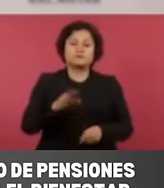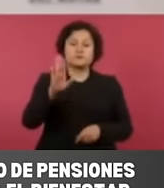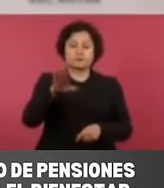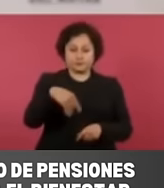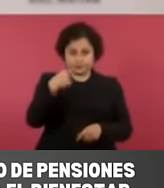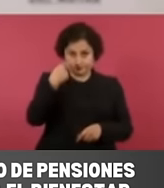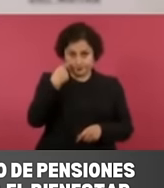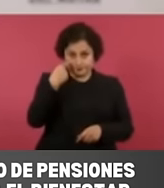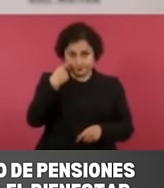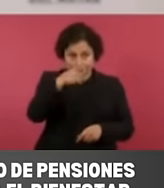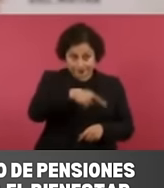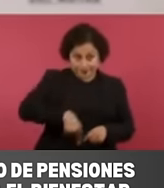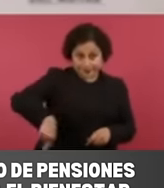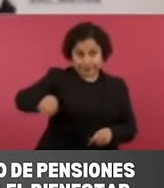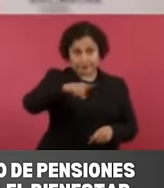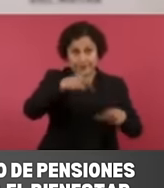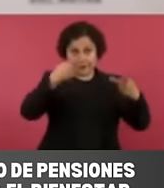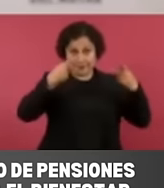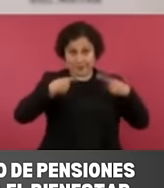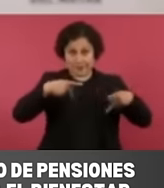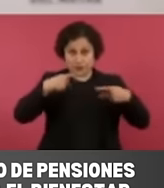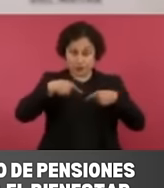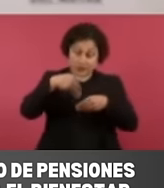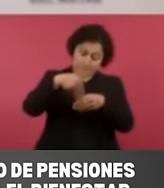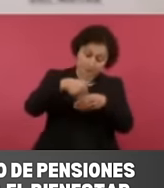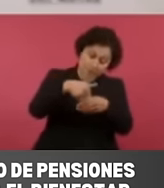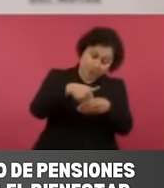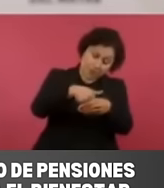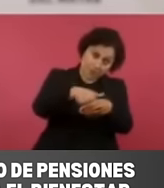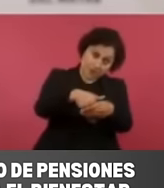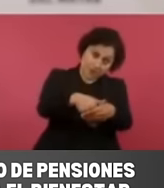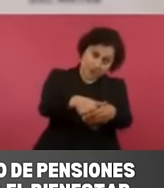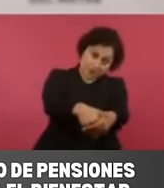individuales de Afores son intocables.